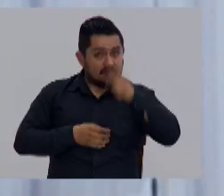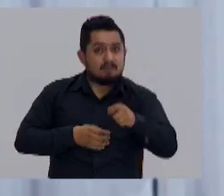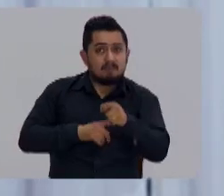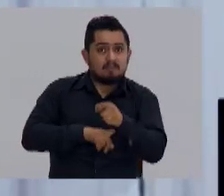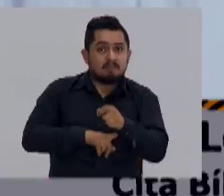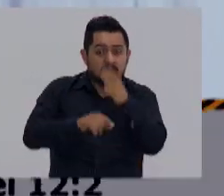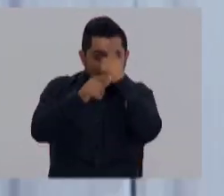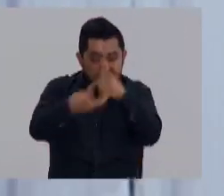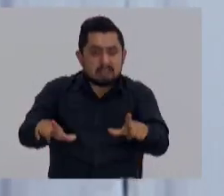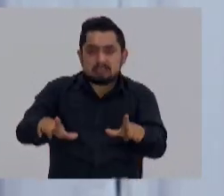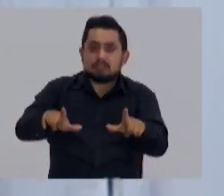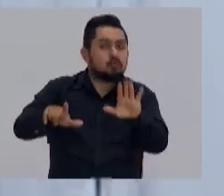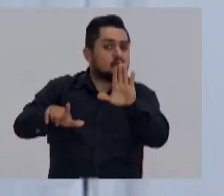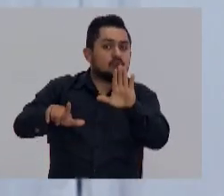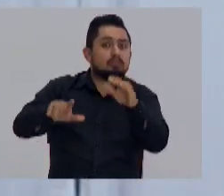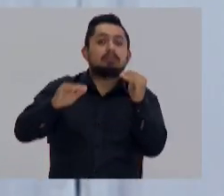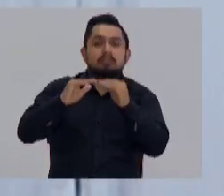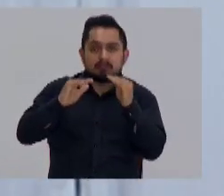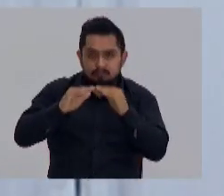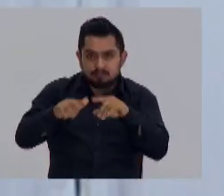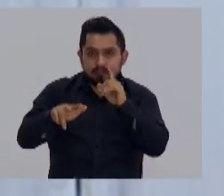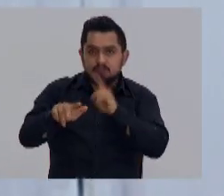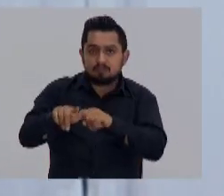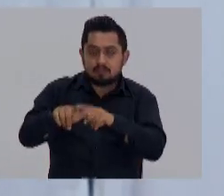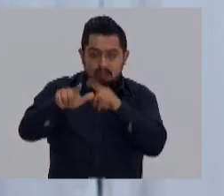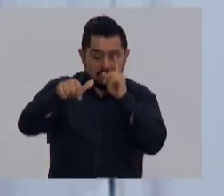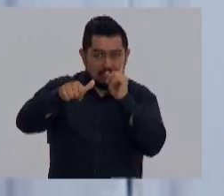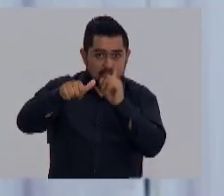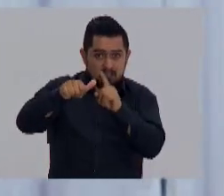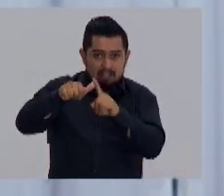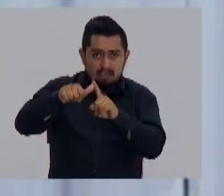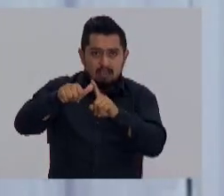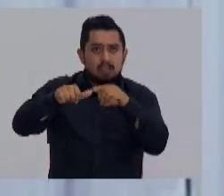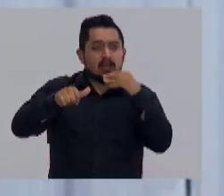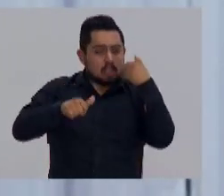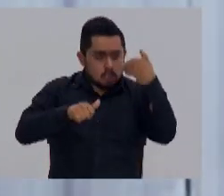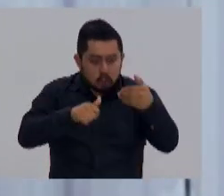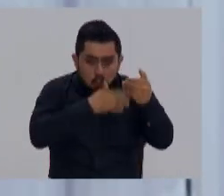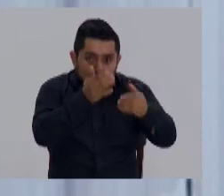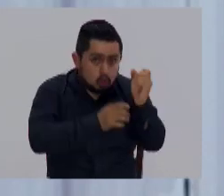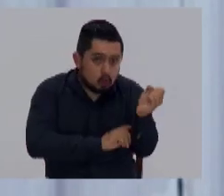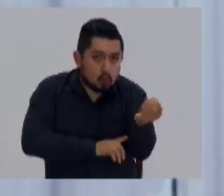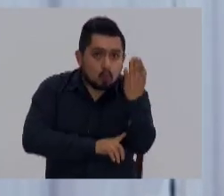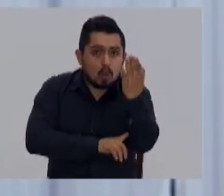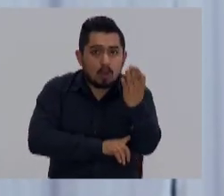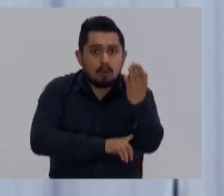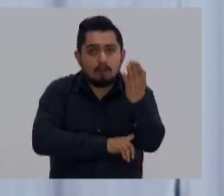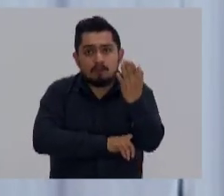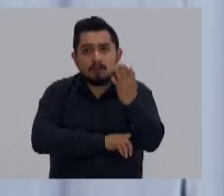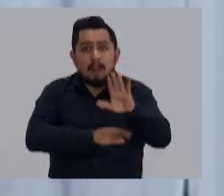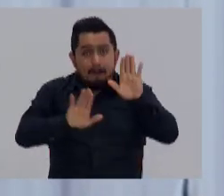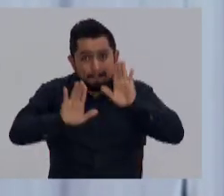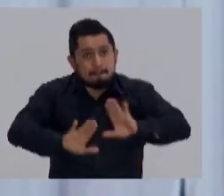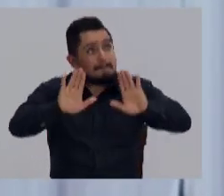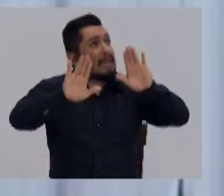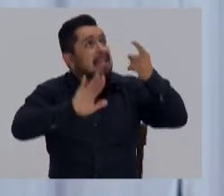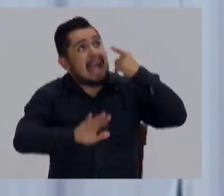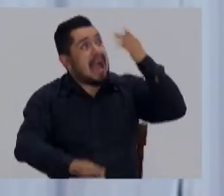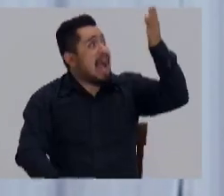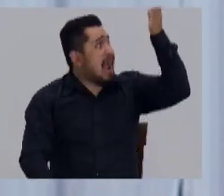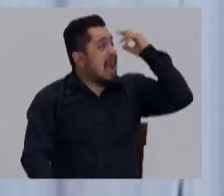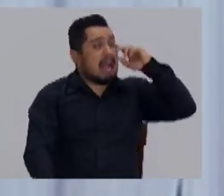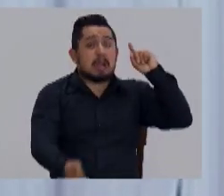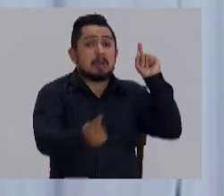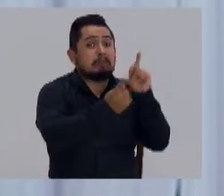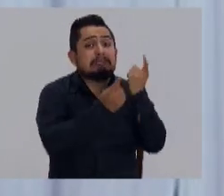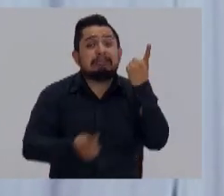para liberar al pueblo de Israel. ¿Sabes? Era una nueva generación, ya no conocían las maravillas de Dios. Entonces